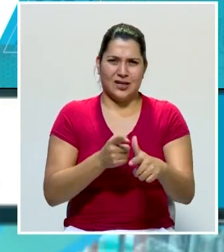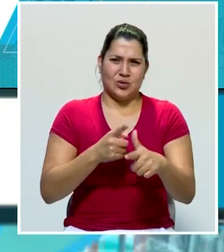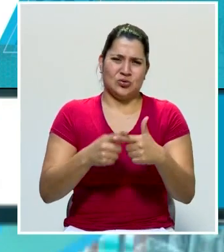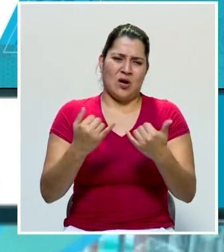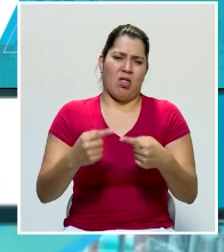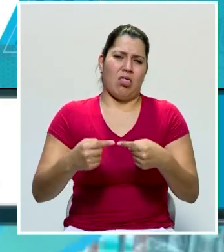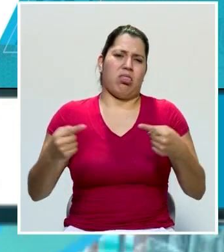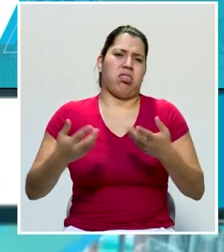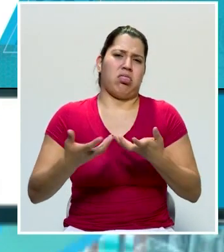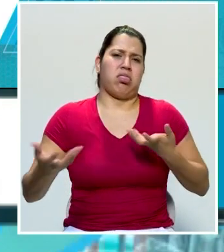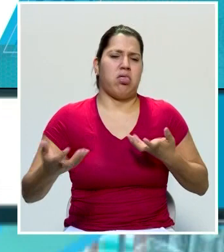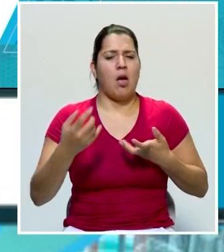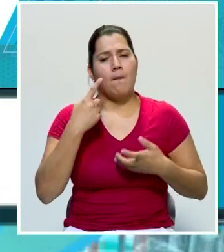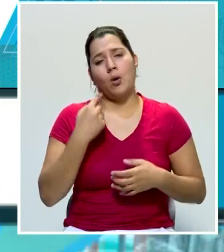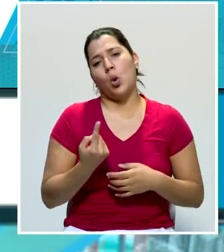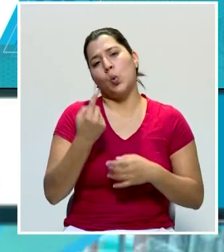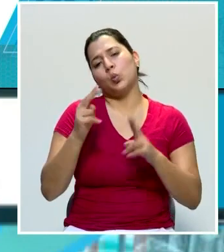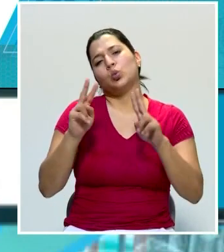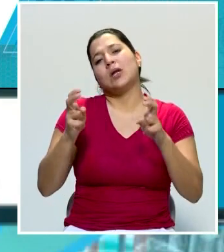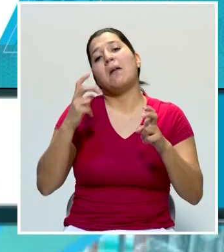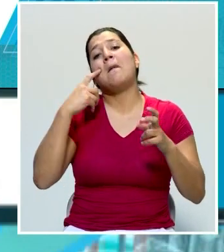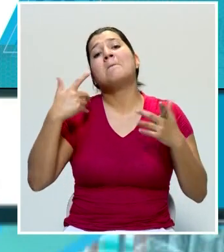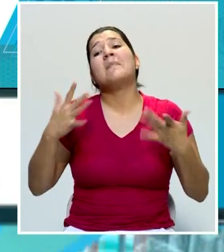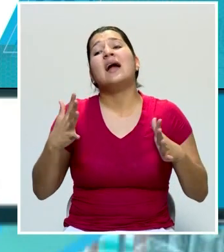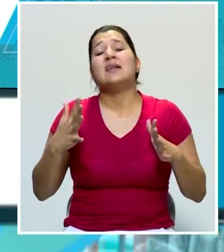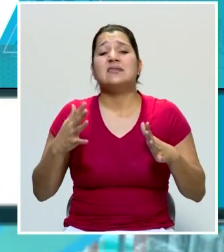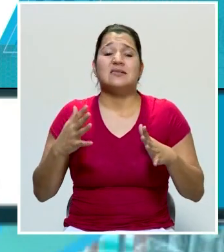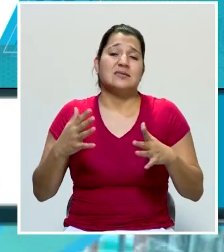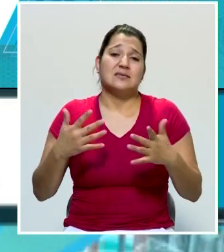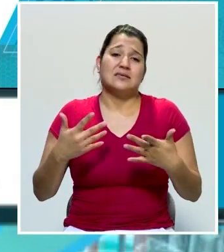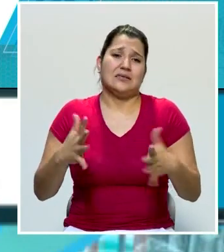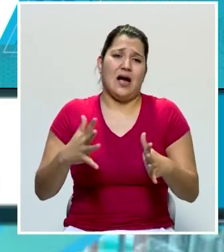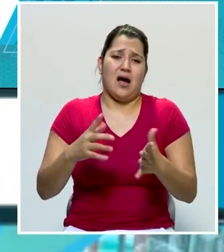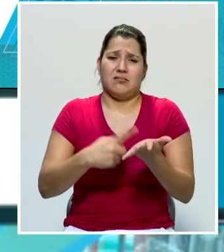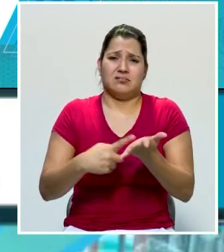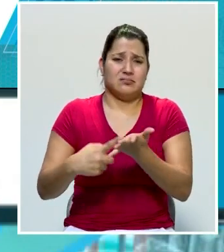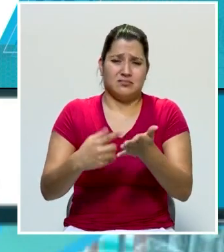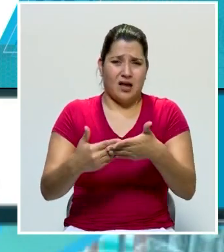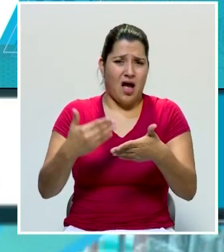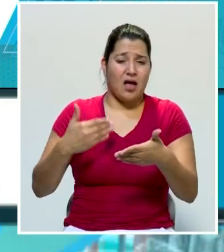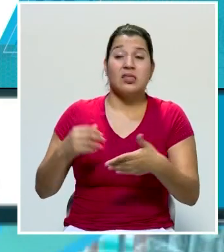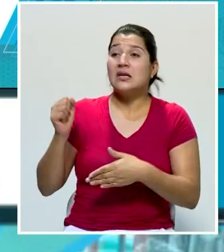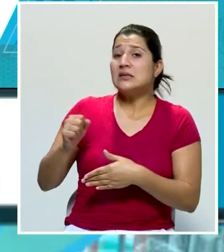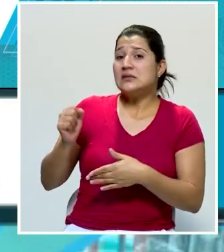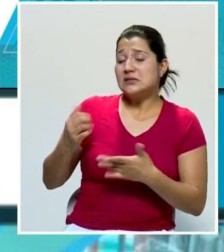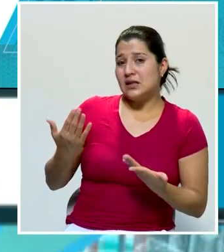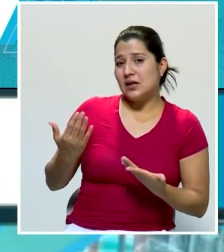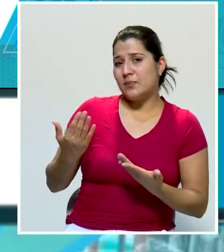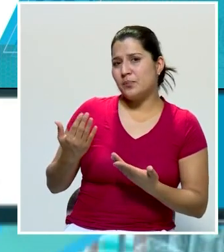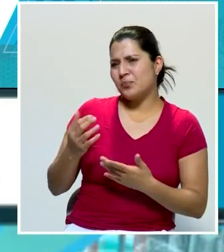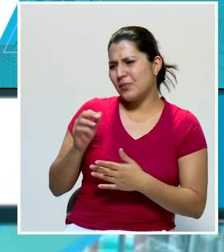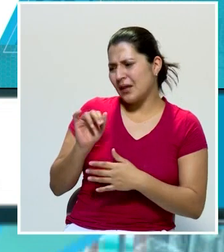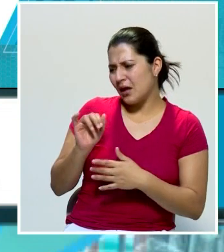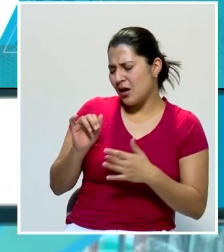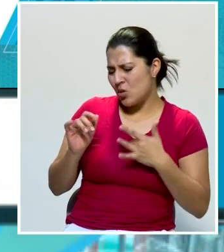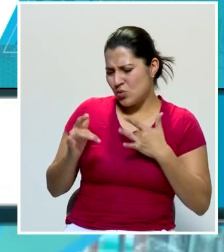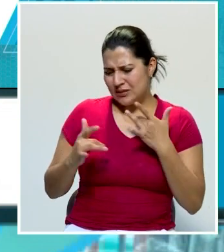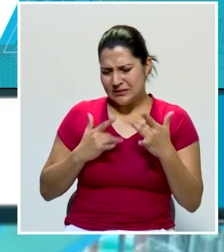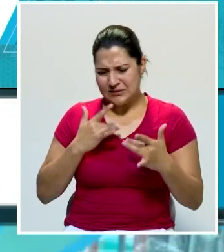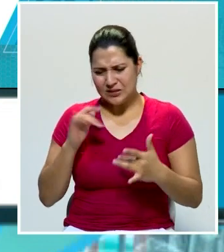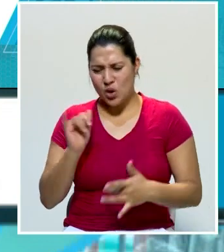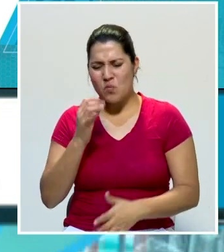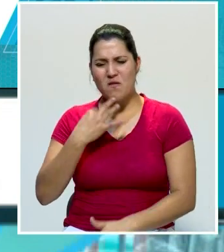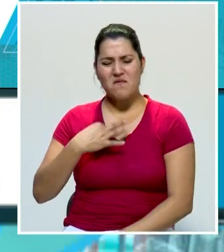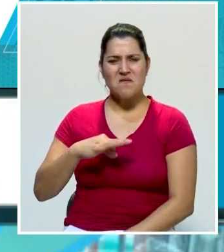dividimos por un tema que aparentemente legalmente ya estaba superado. Así es, imagínense que, o sea, es una sensación de frustración